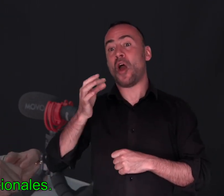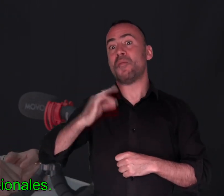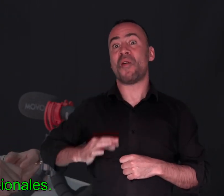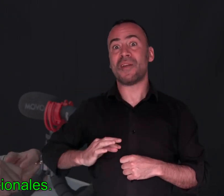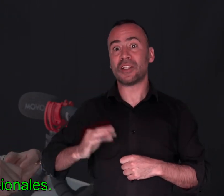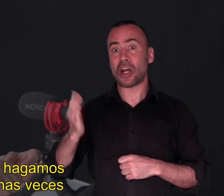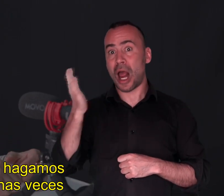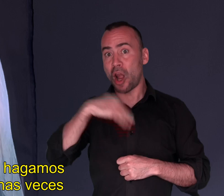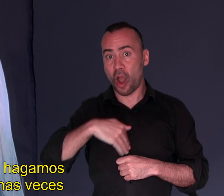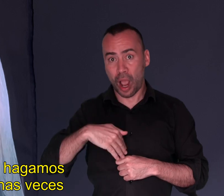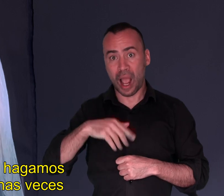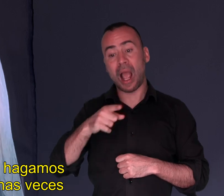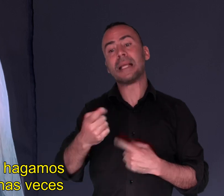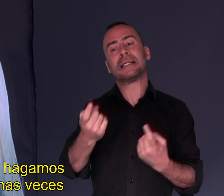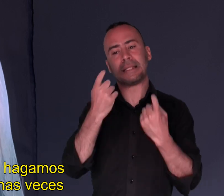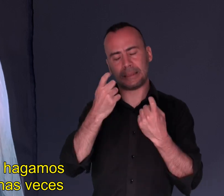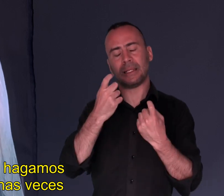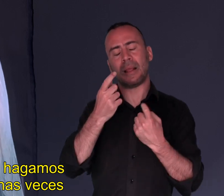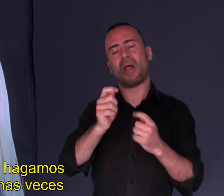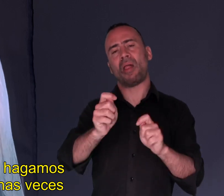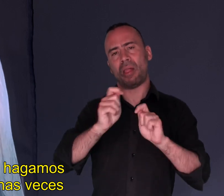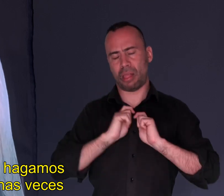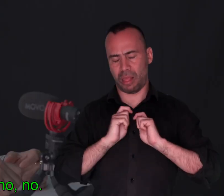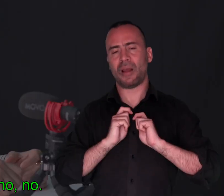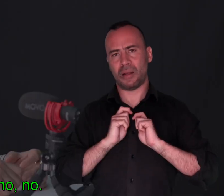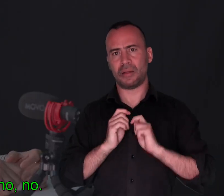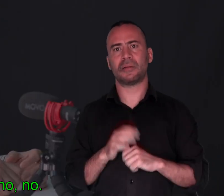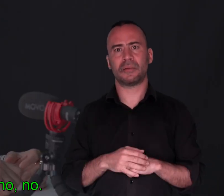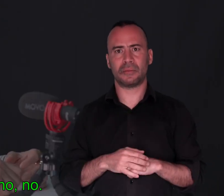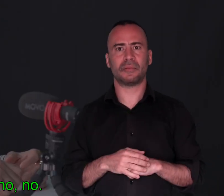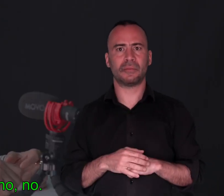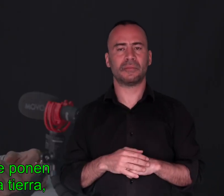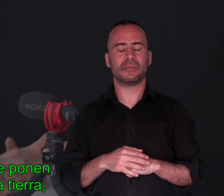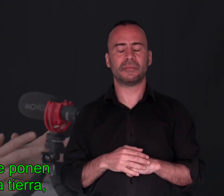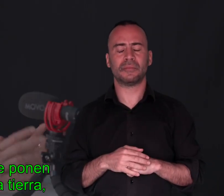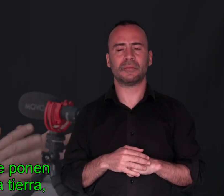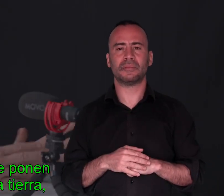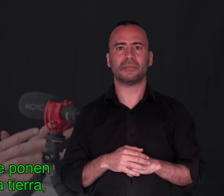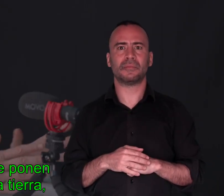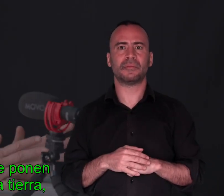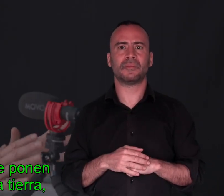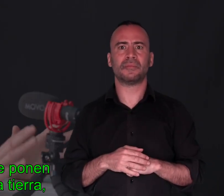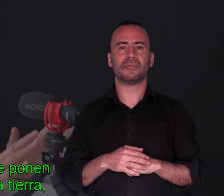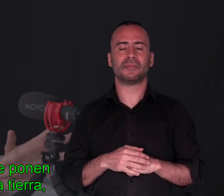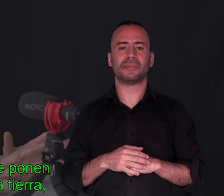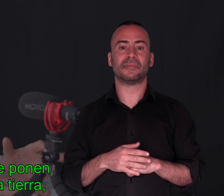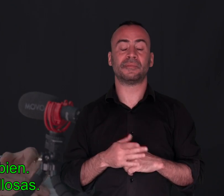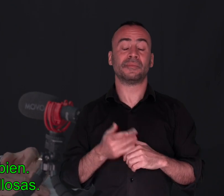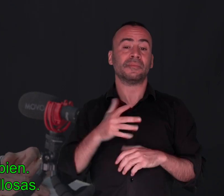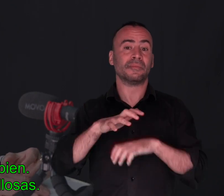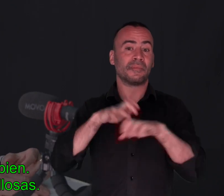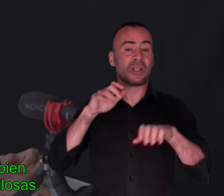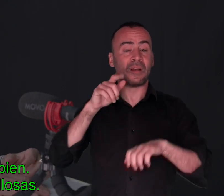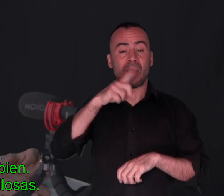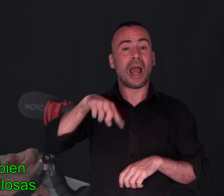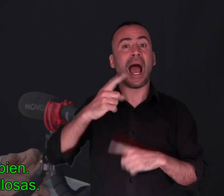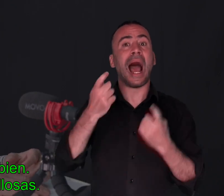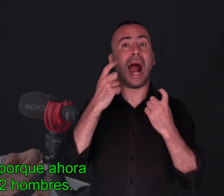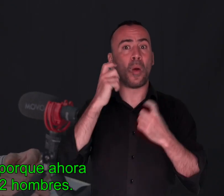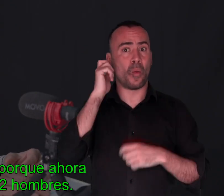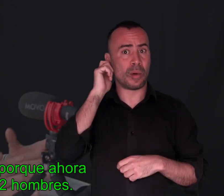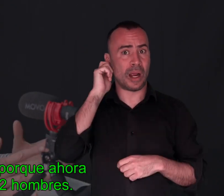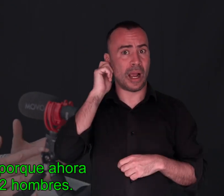profesionales es para para que luego hagamos de menos muchas veces no no no no no no y además me llevan me poner los pies en la tierra están muy bien son